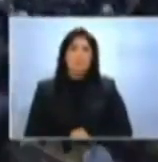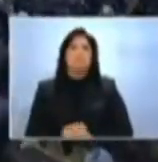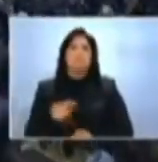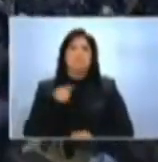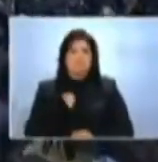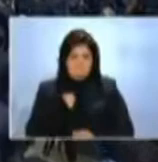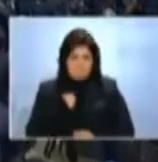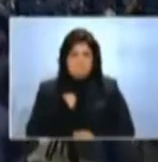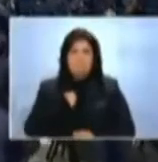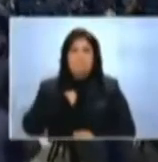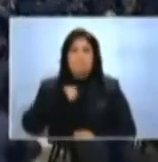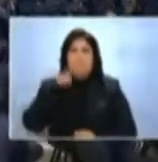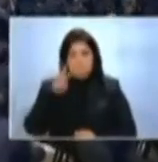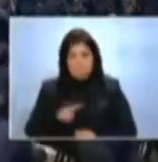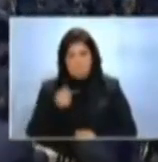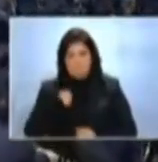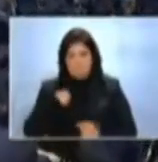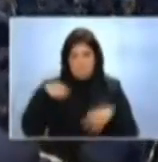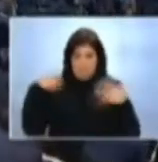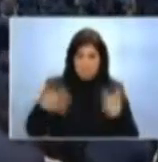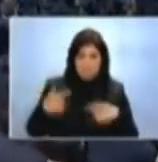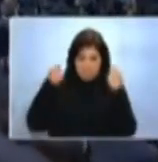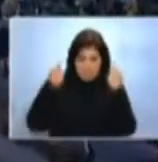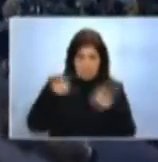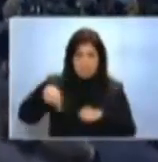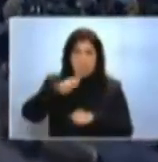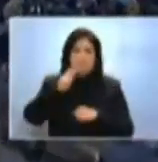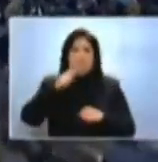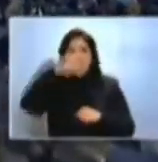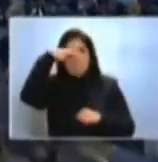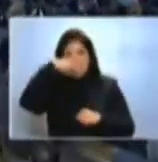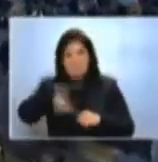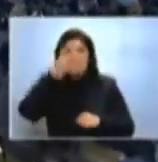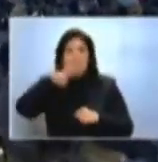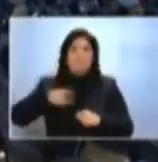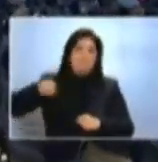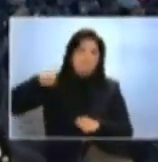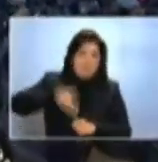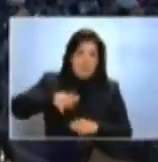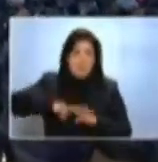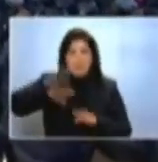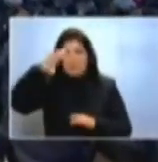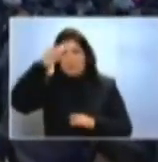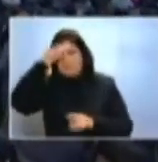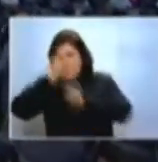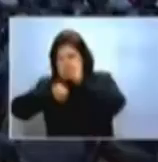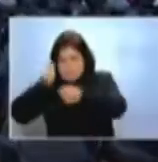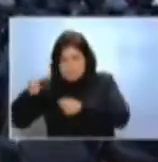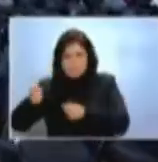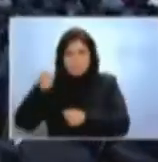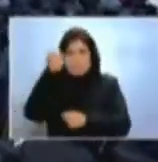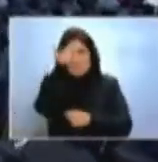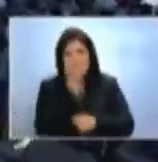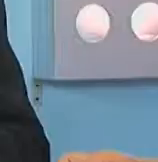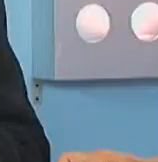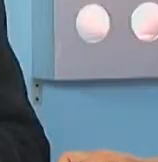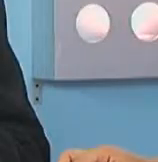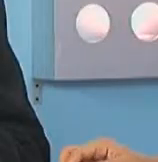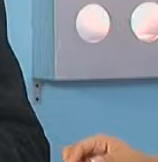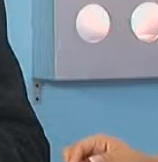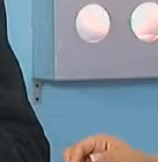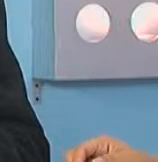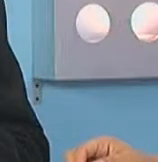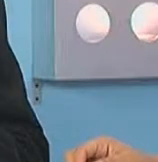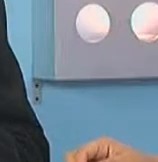de justicia de la nación y también del tribunal electoral del poder judicial de la federación y la polémica es